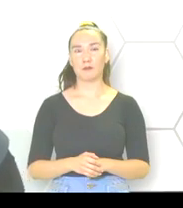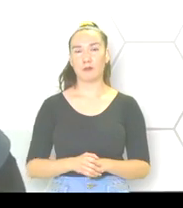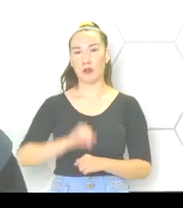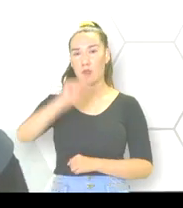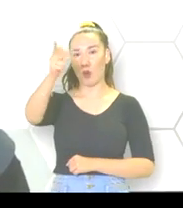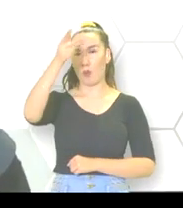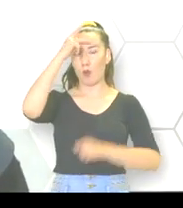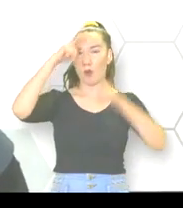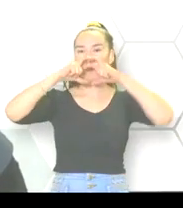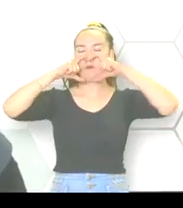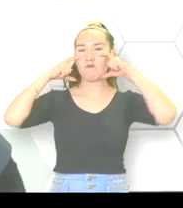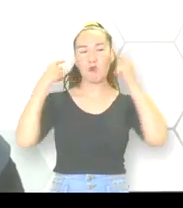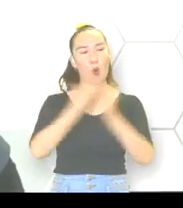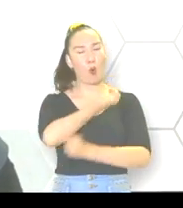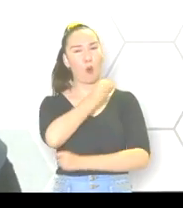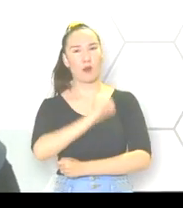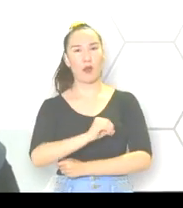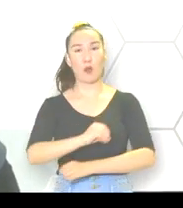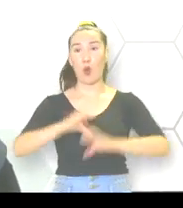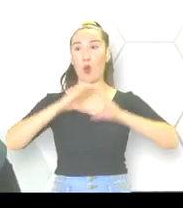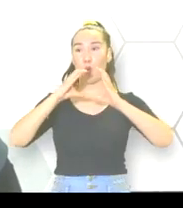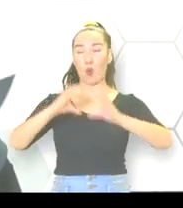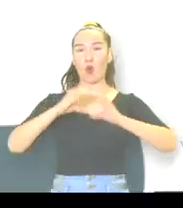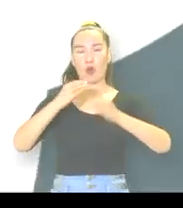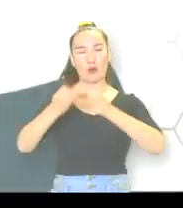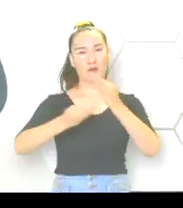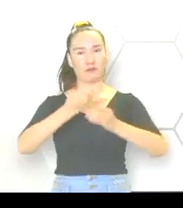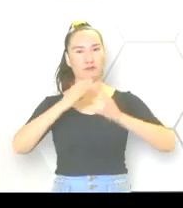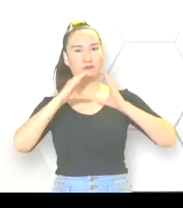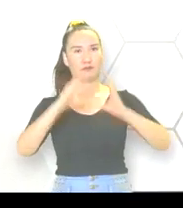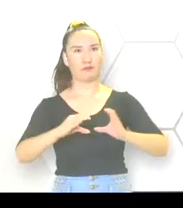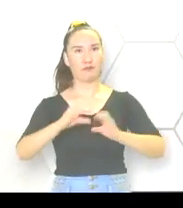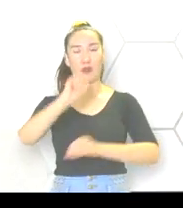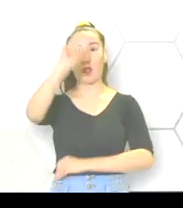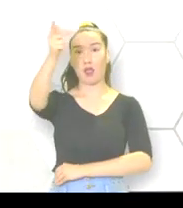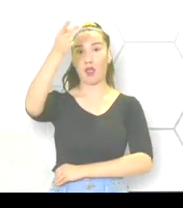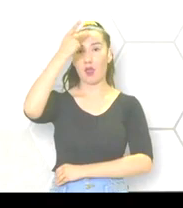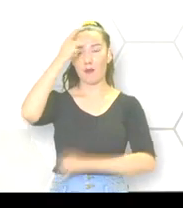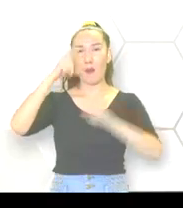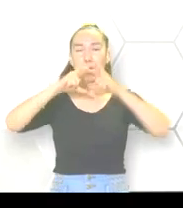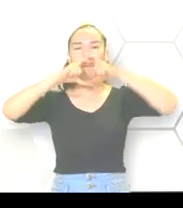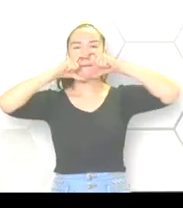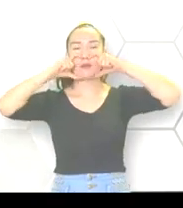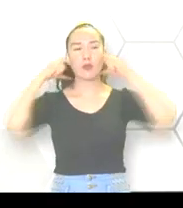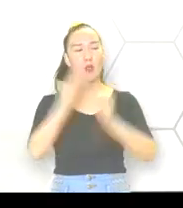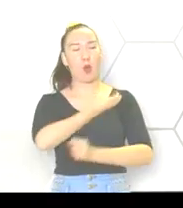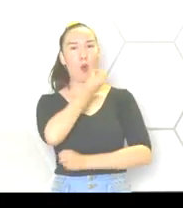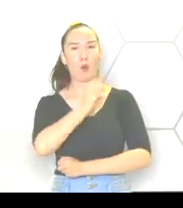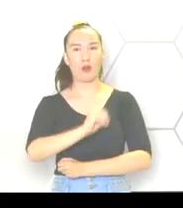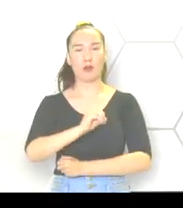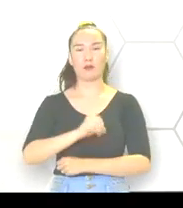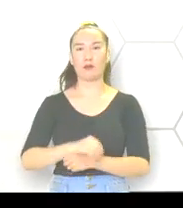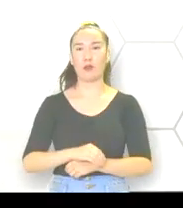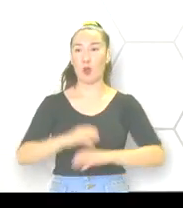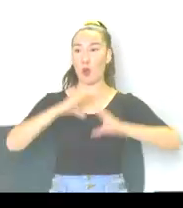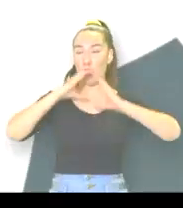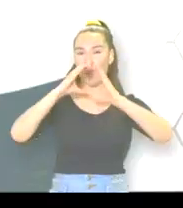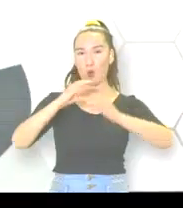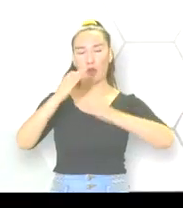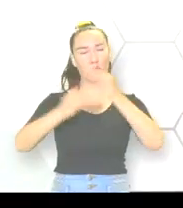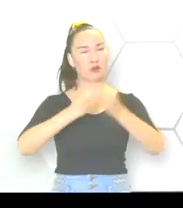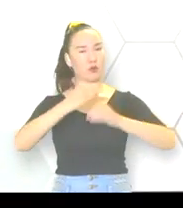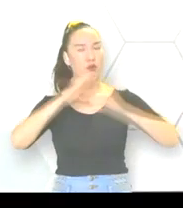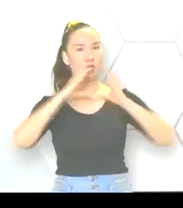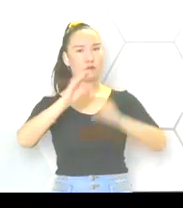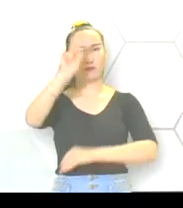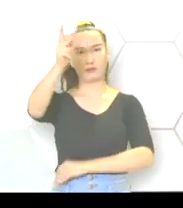En San Luis el uso del cubrebocas es obligatorio. Cuídate, cuidémonos. En San Luis el uso de cubrebocas es obligatorio. Cuídate,